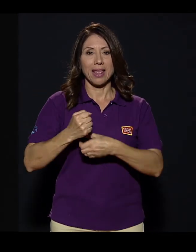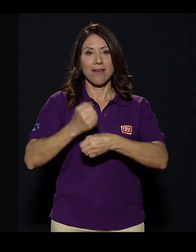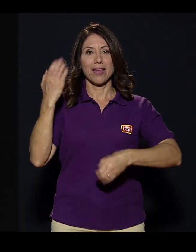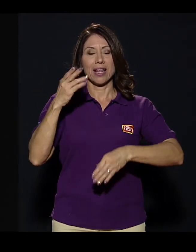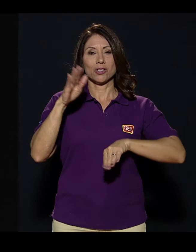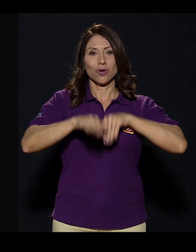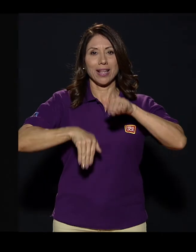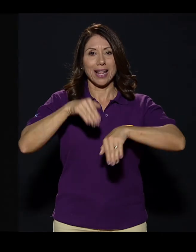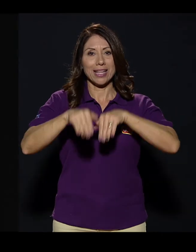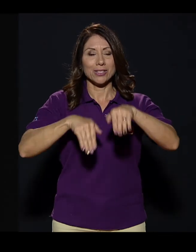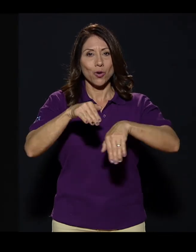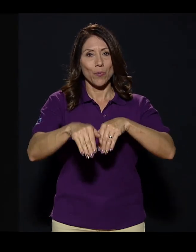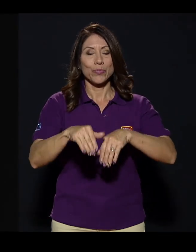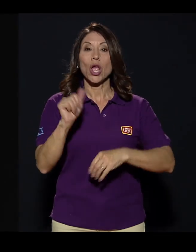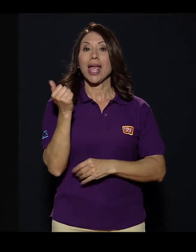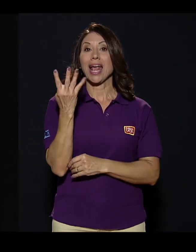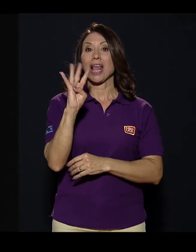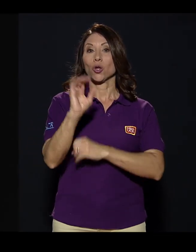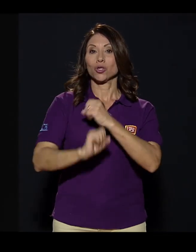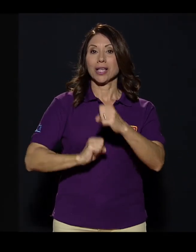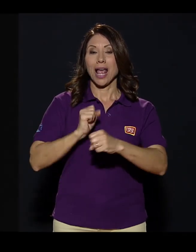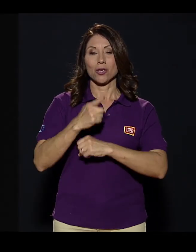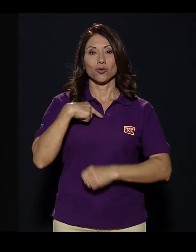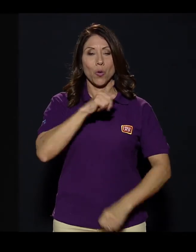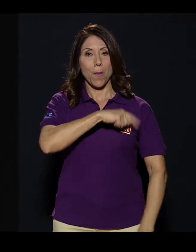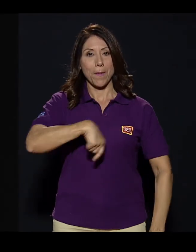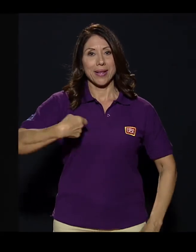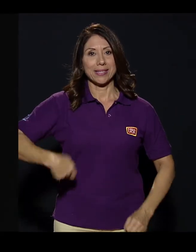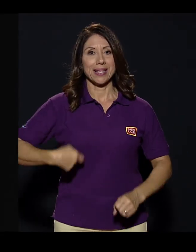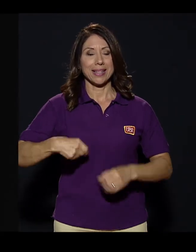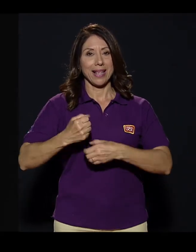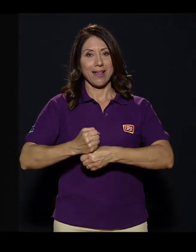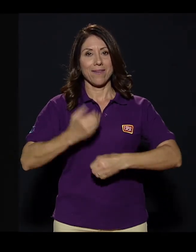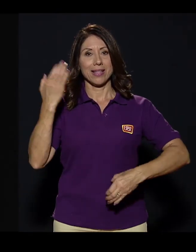ingeniero industrial, tengo una maestría en administración de negocios.